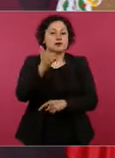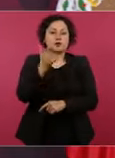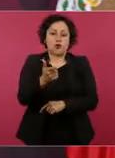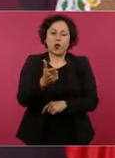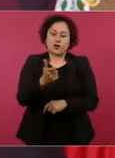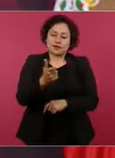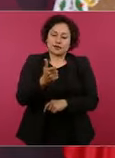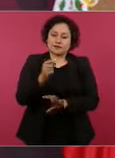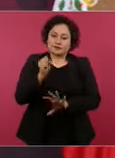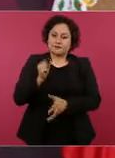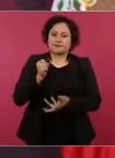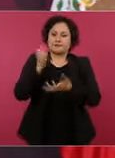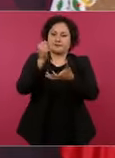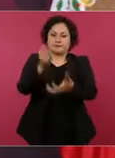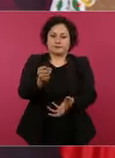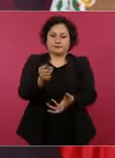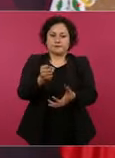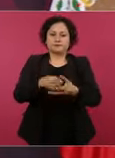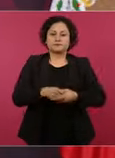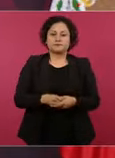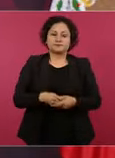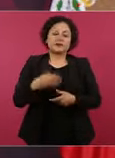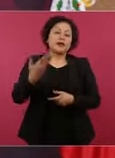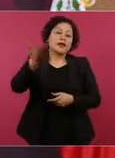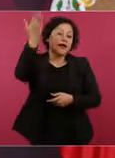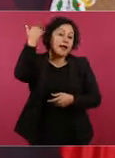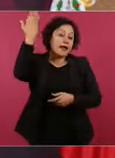lo tenían proyectado para cobrar